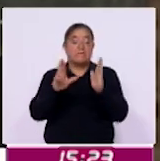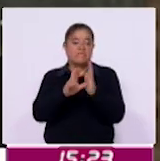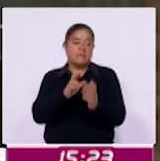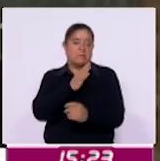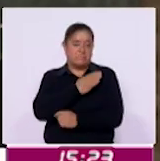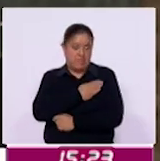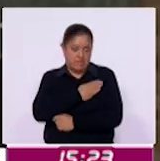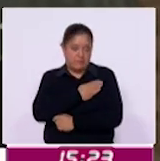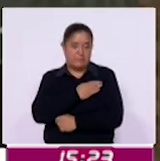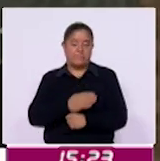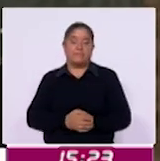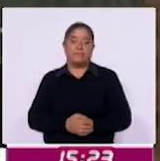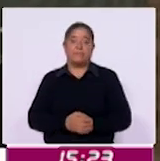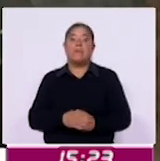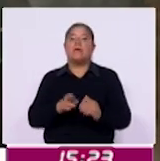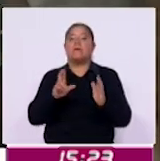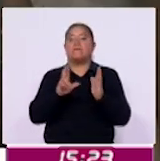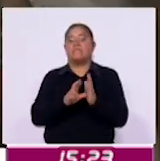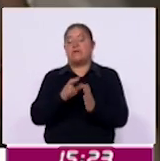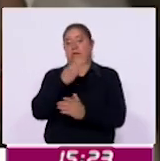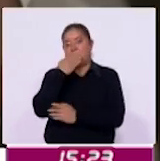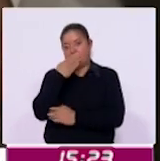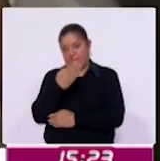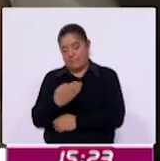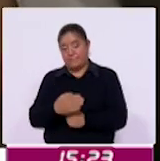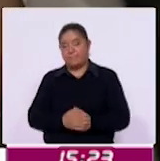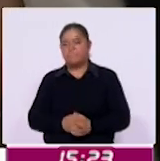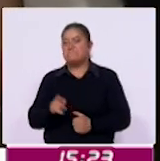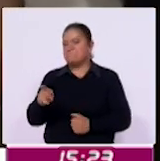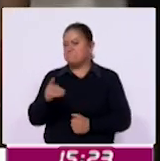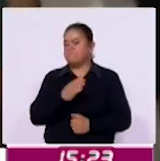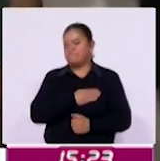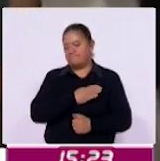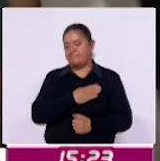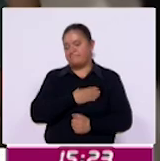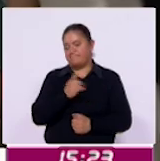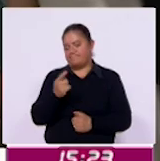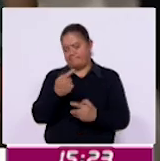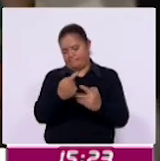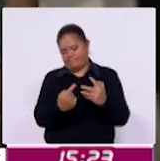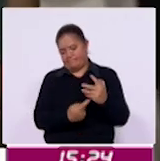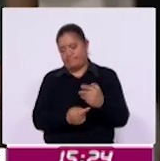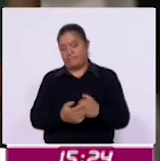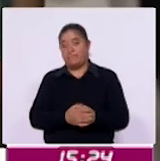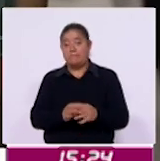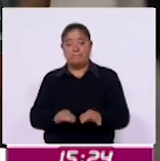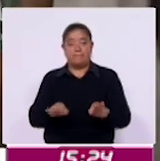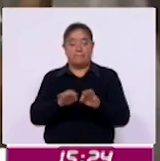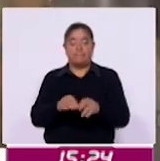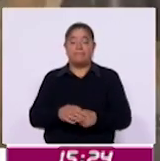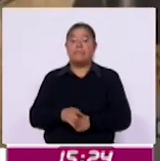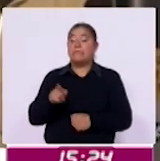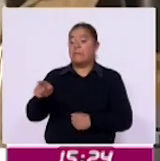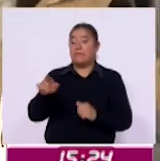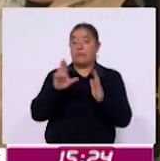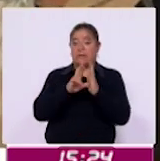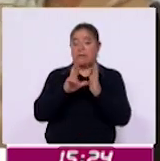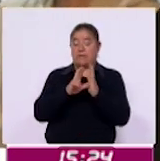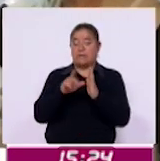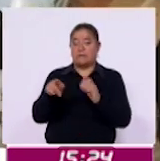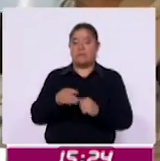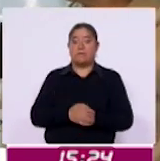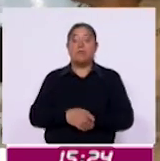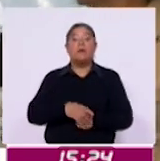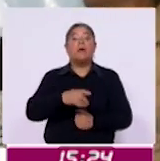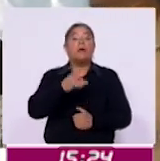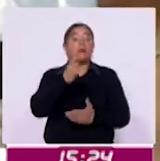financiera y pues tiene bondades muy importantes. Una de las bondades es que esta tarjeta es para